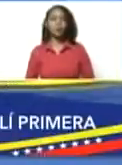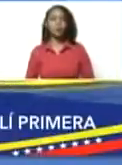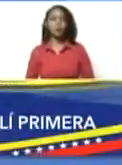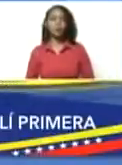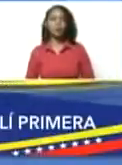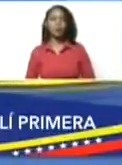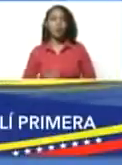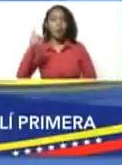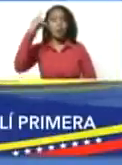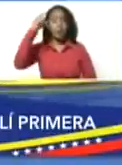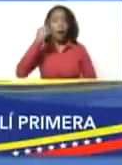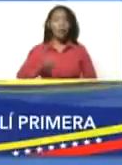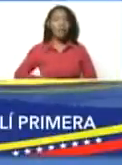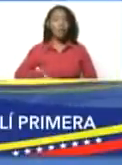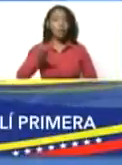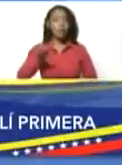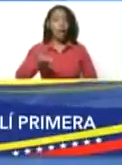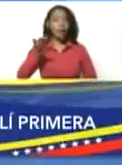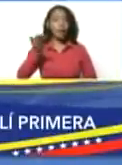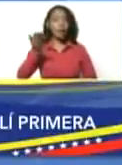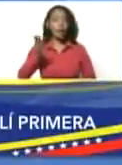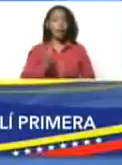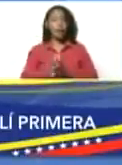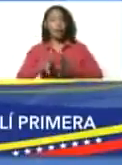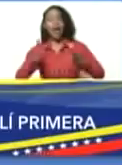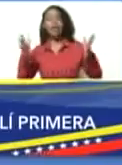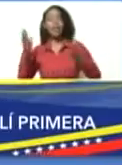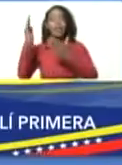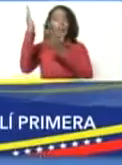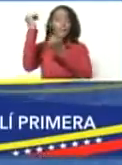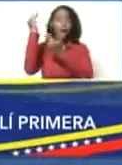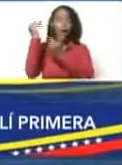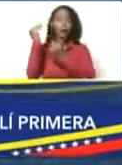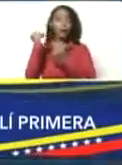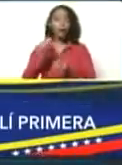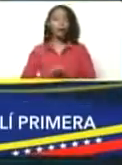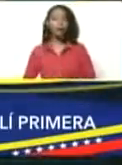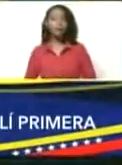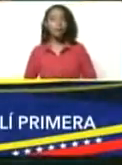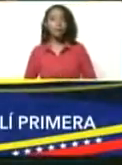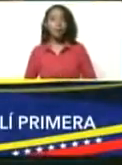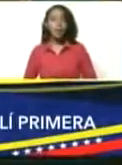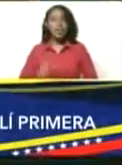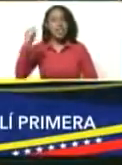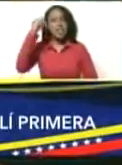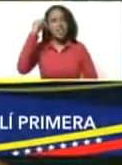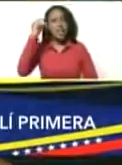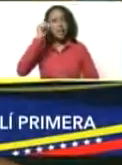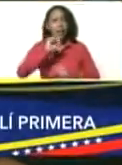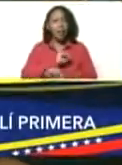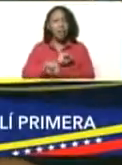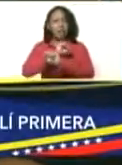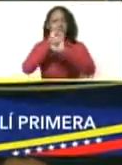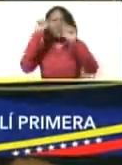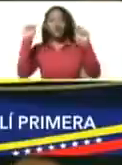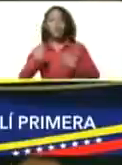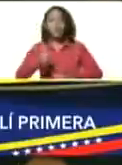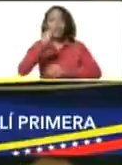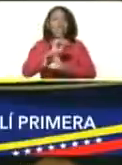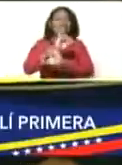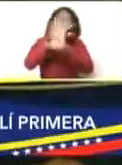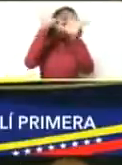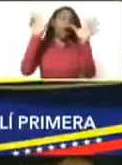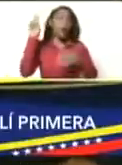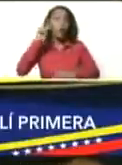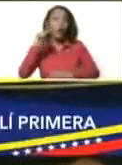Días de gloria, días de esperanza, días que amanecían más brillantes que nunca